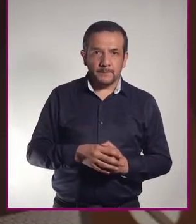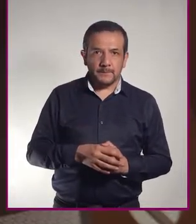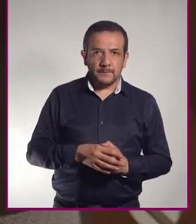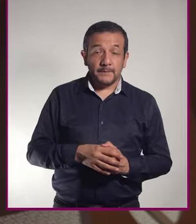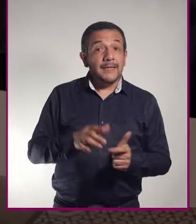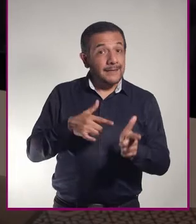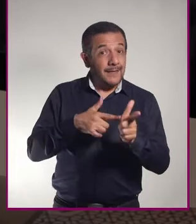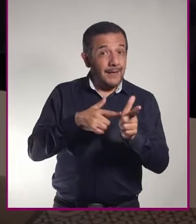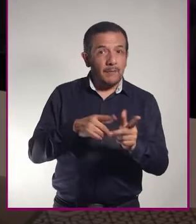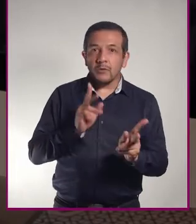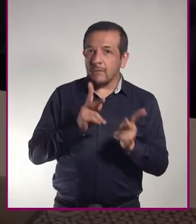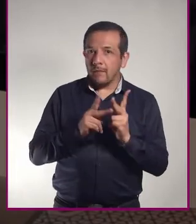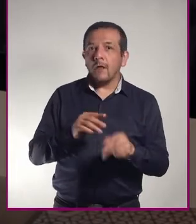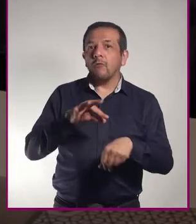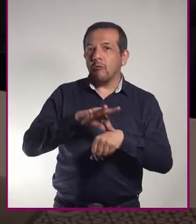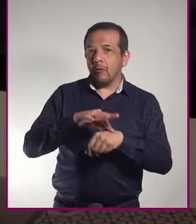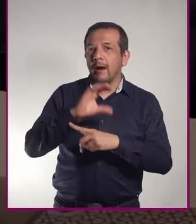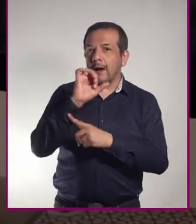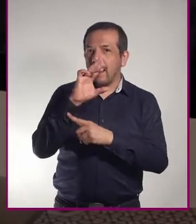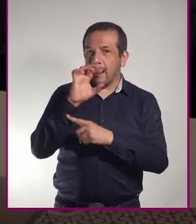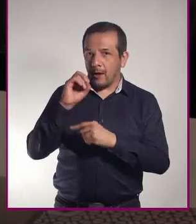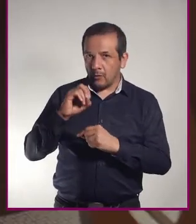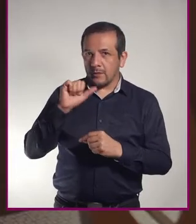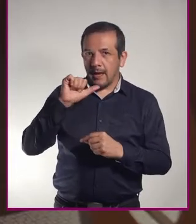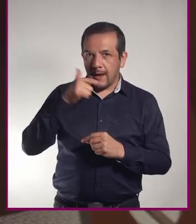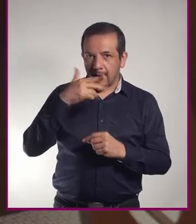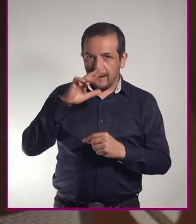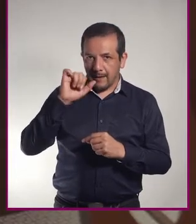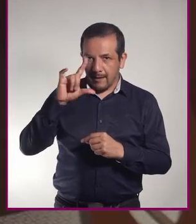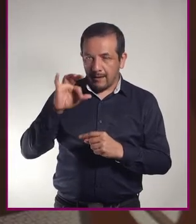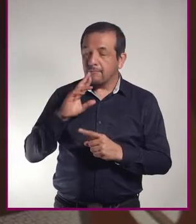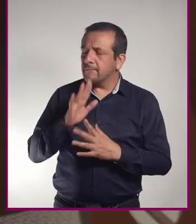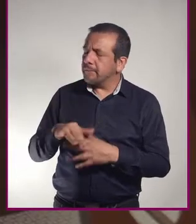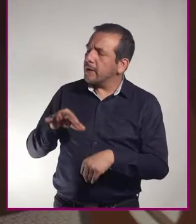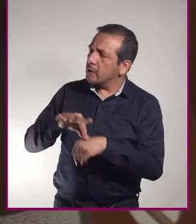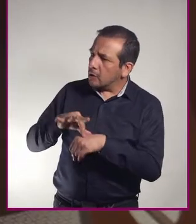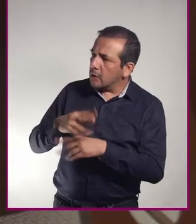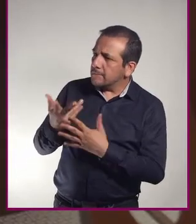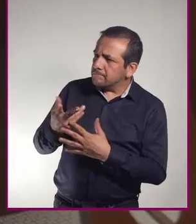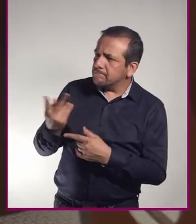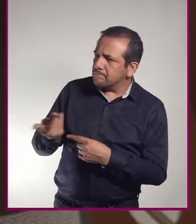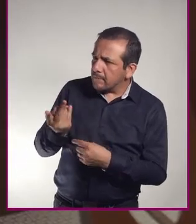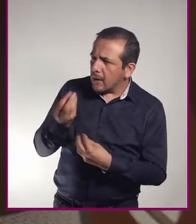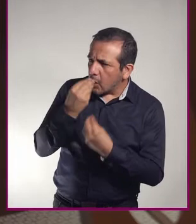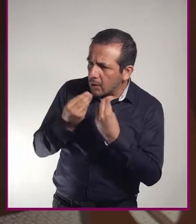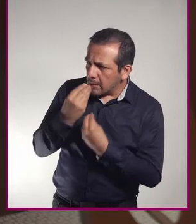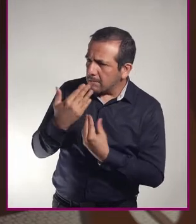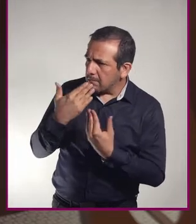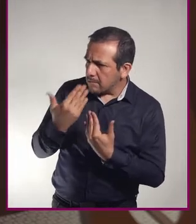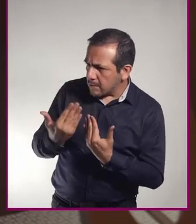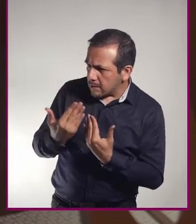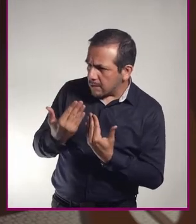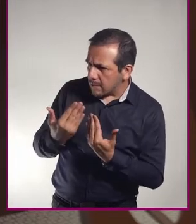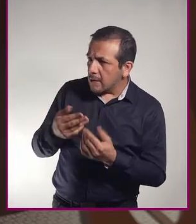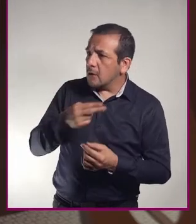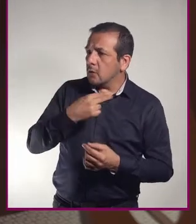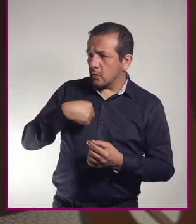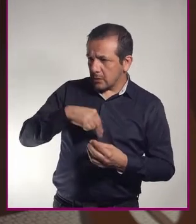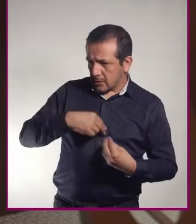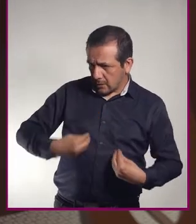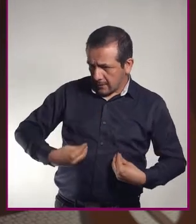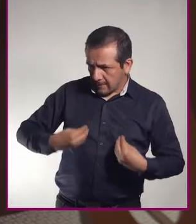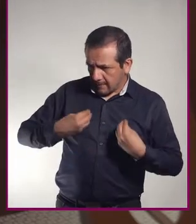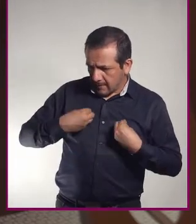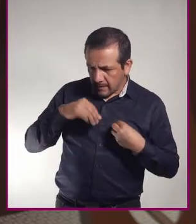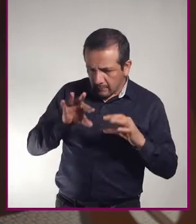Seguimos platicando con el doctor Carlos Aguilar. Doctor, ¿qué tan importante es aprender a comer bien? ¿Cuánto de nuestra vida depende de